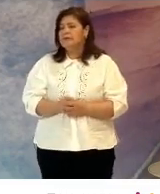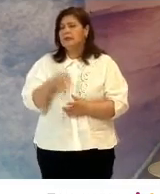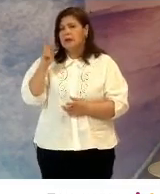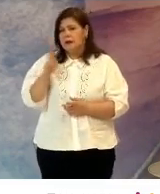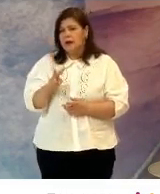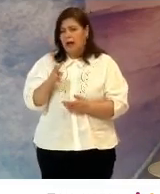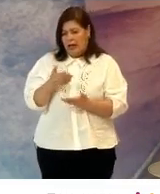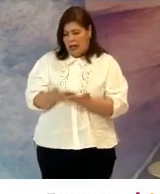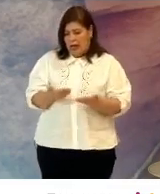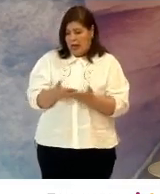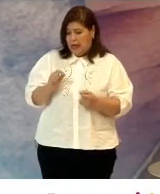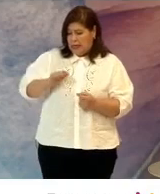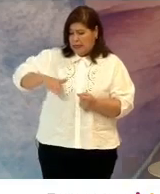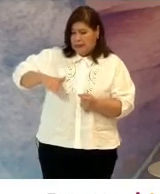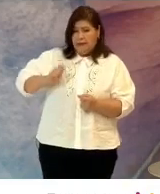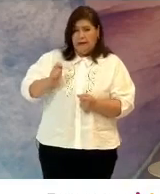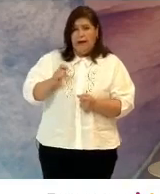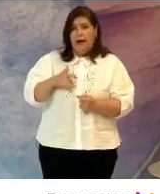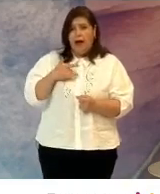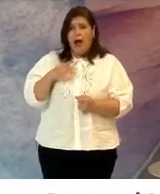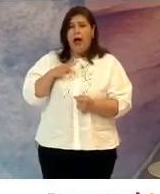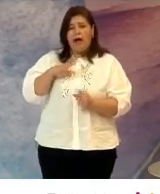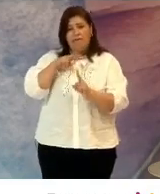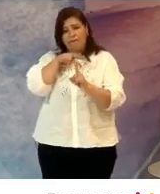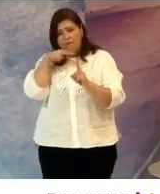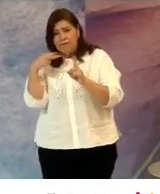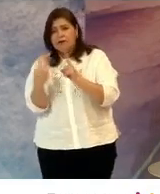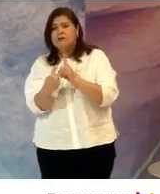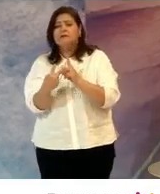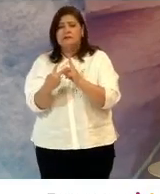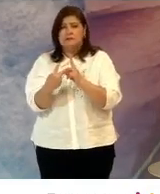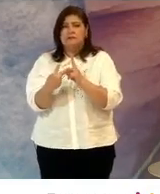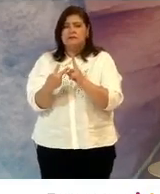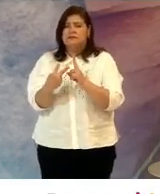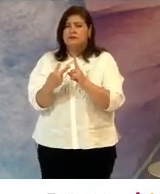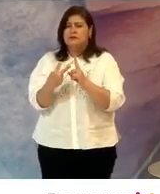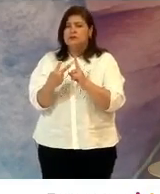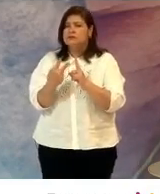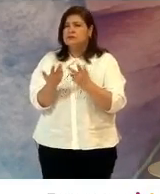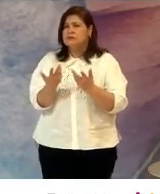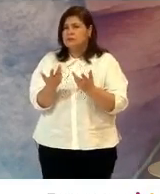más recientemente, tenemos un enfoque sobre